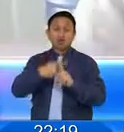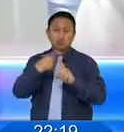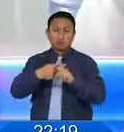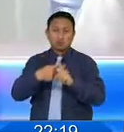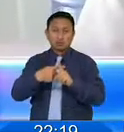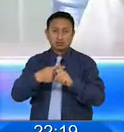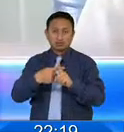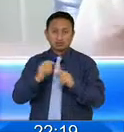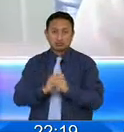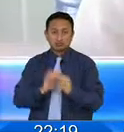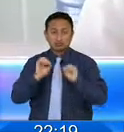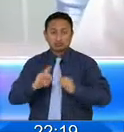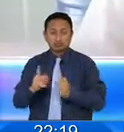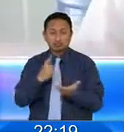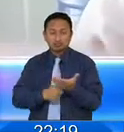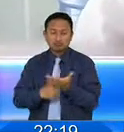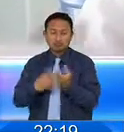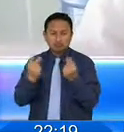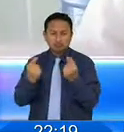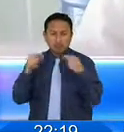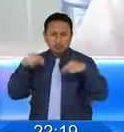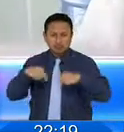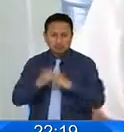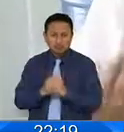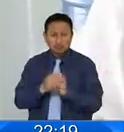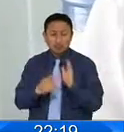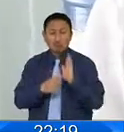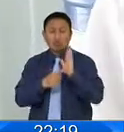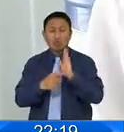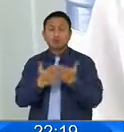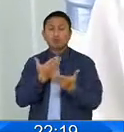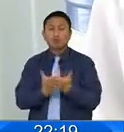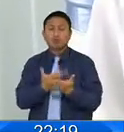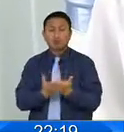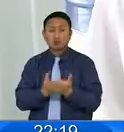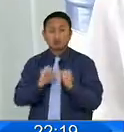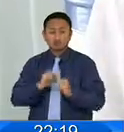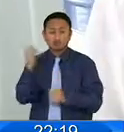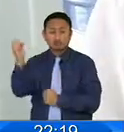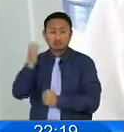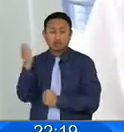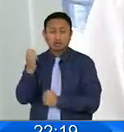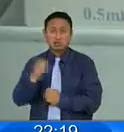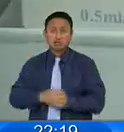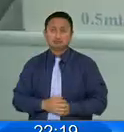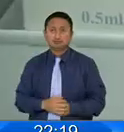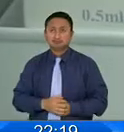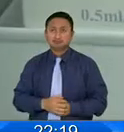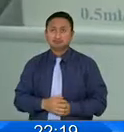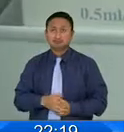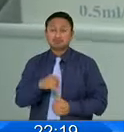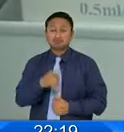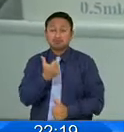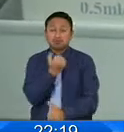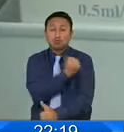a analizar pronto y poder publicar y que se pueda aprobar esta vacuna por emergencia, que es lo que se necesita. Esta